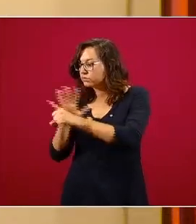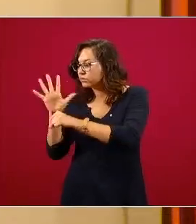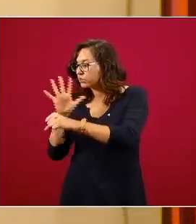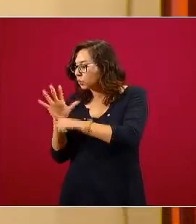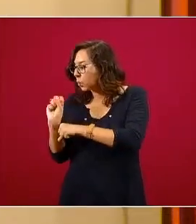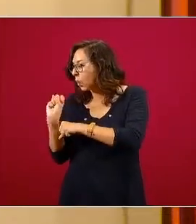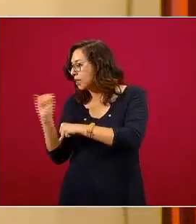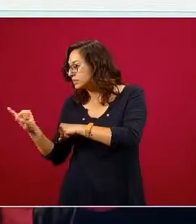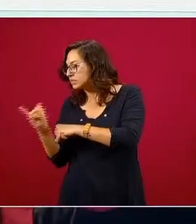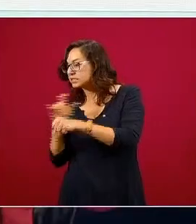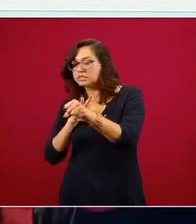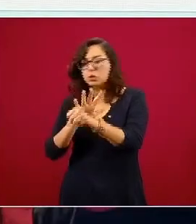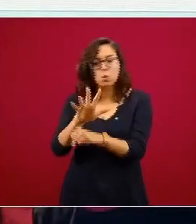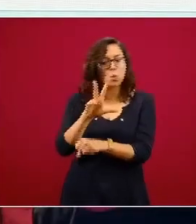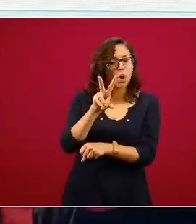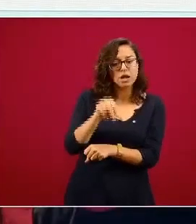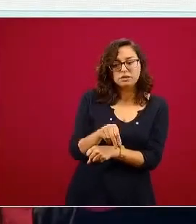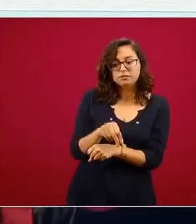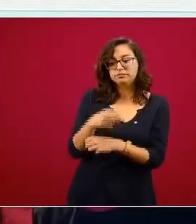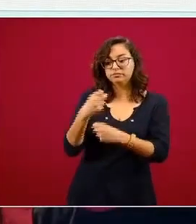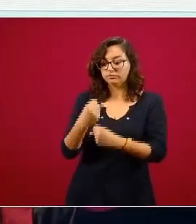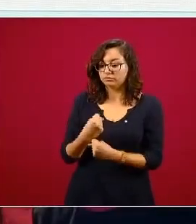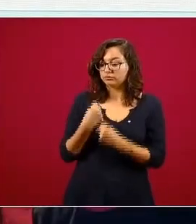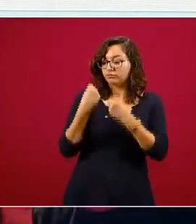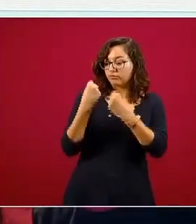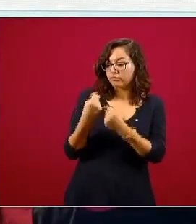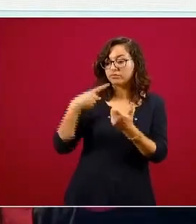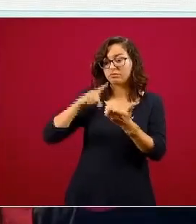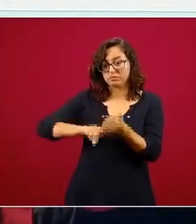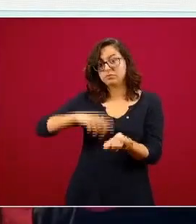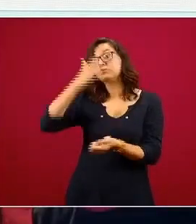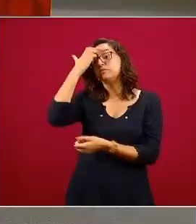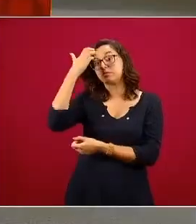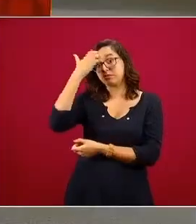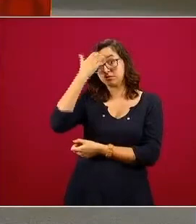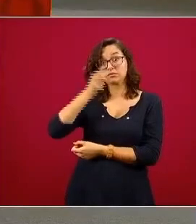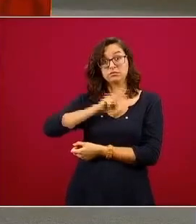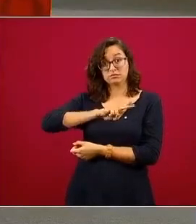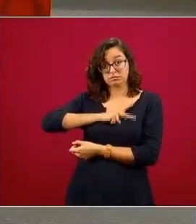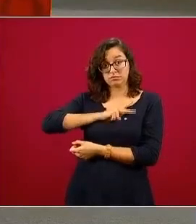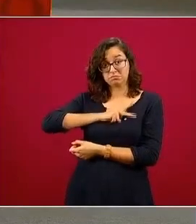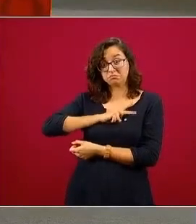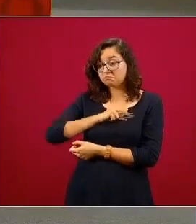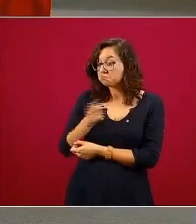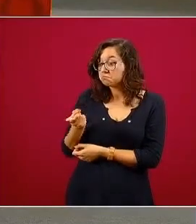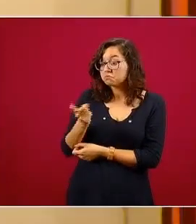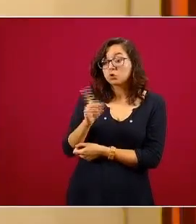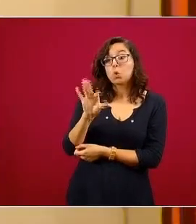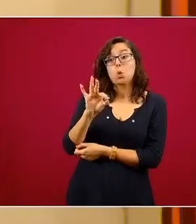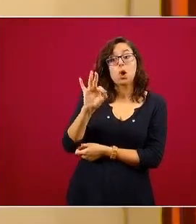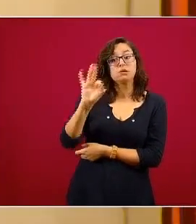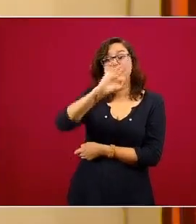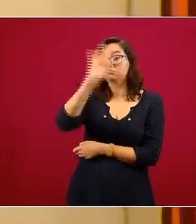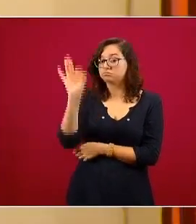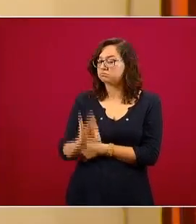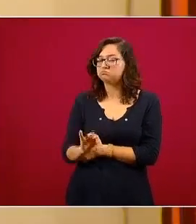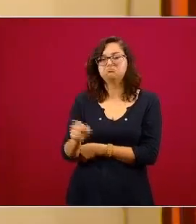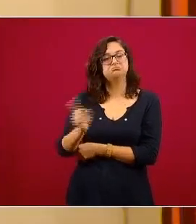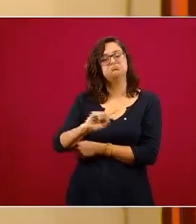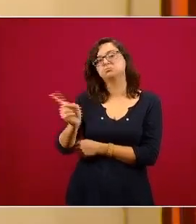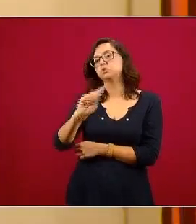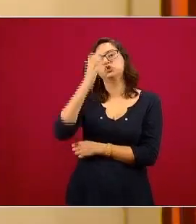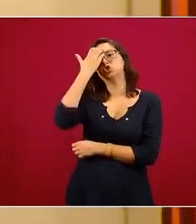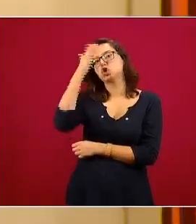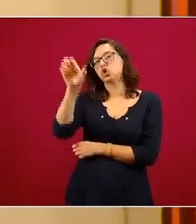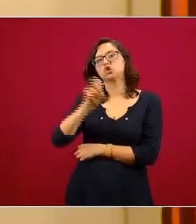determinar si tienen anticuerpos y si estos tienen capacidad de neutralizar al virus, 40%